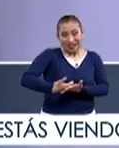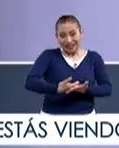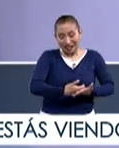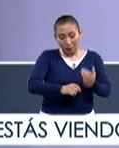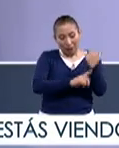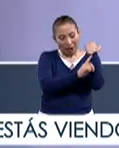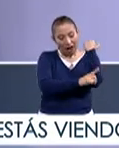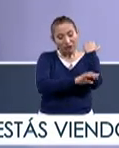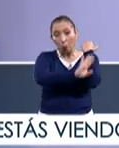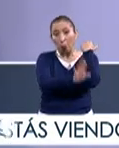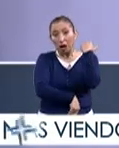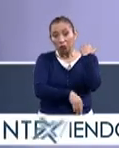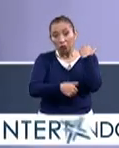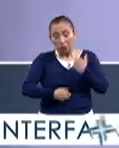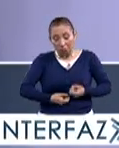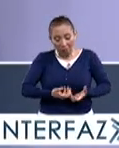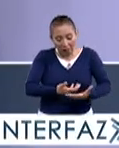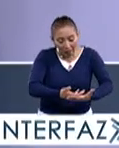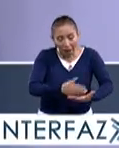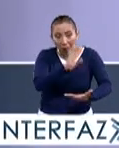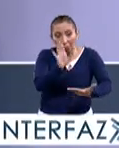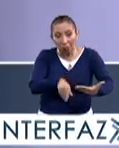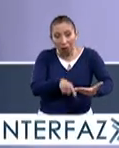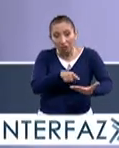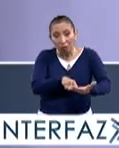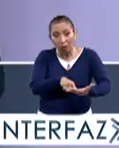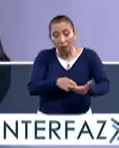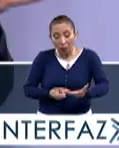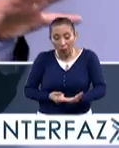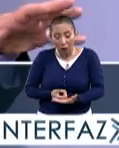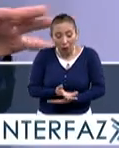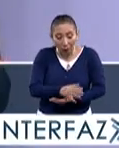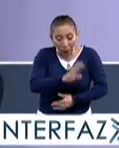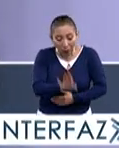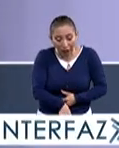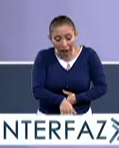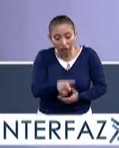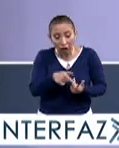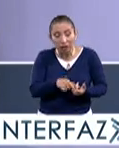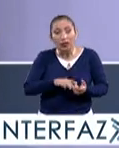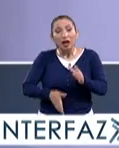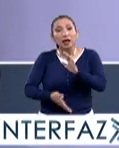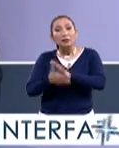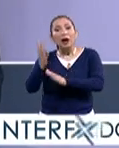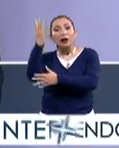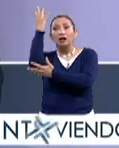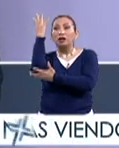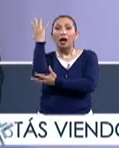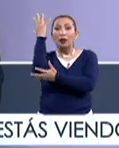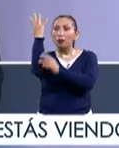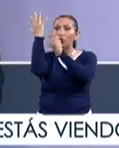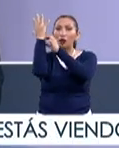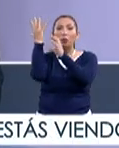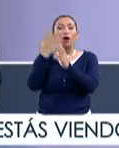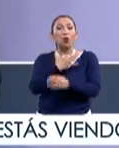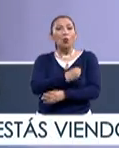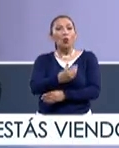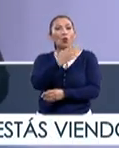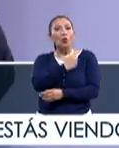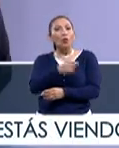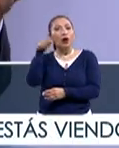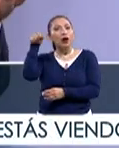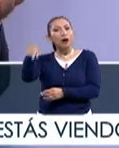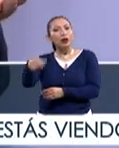durante el embarazo o el parto, en realidad no morían, sino que iban a un árbol que los amamantaban,